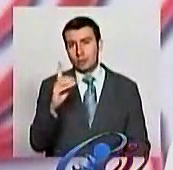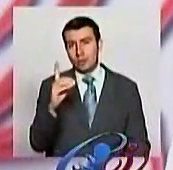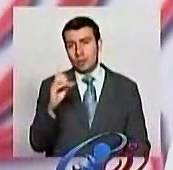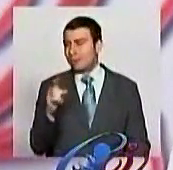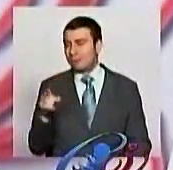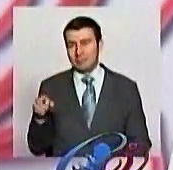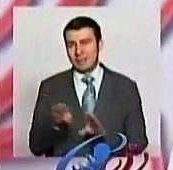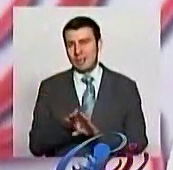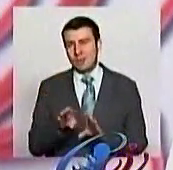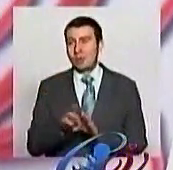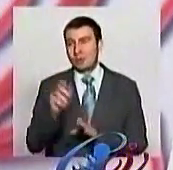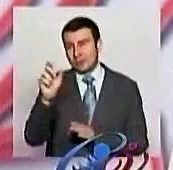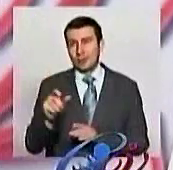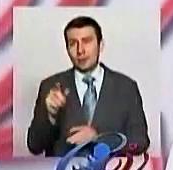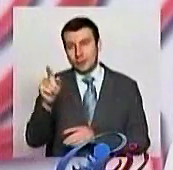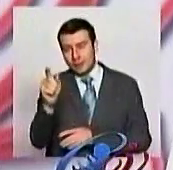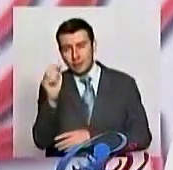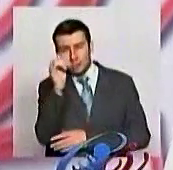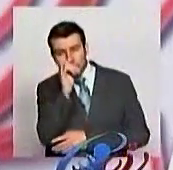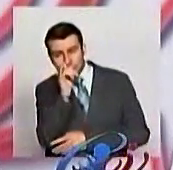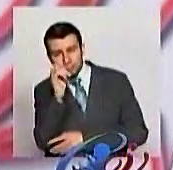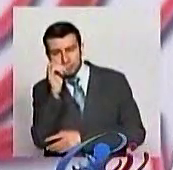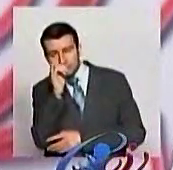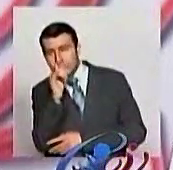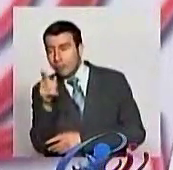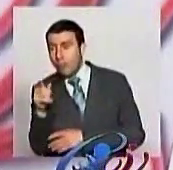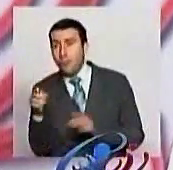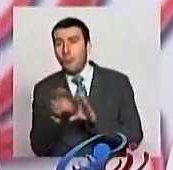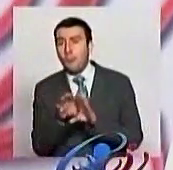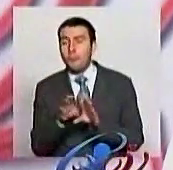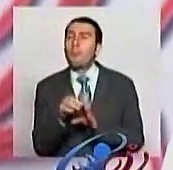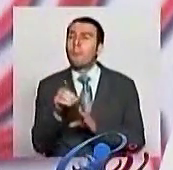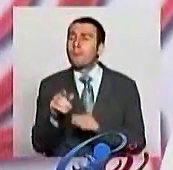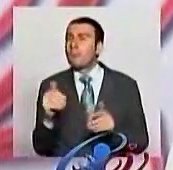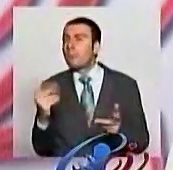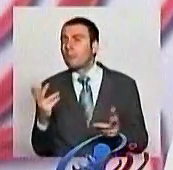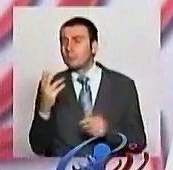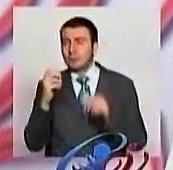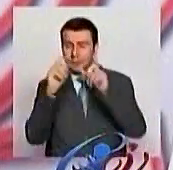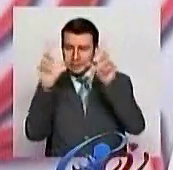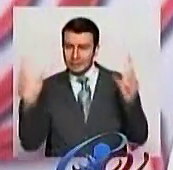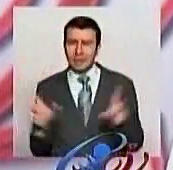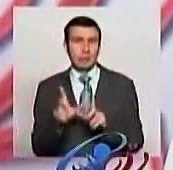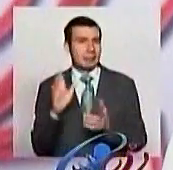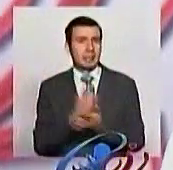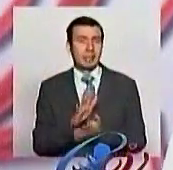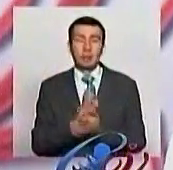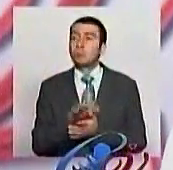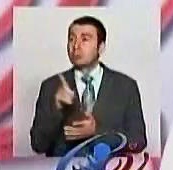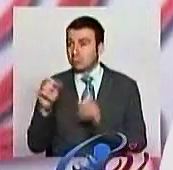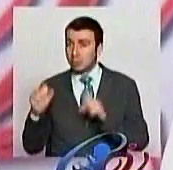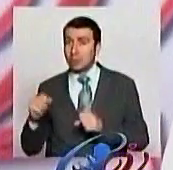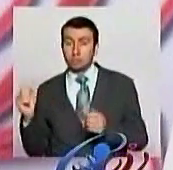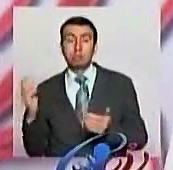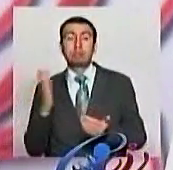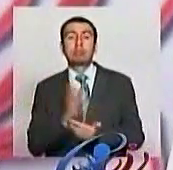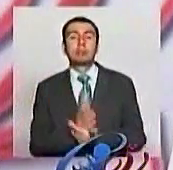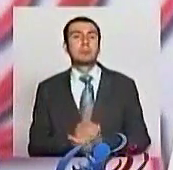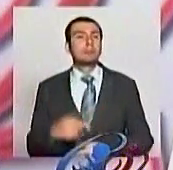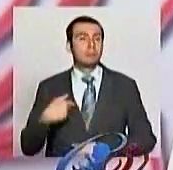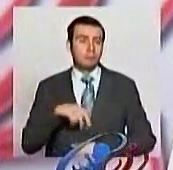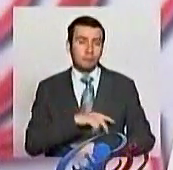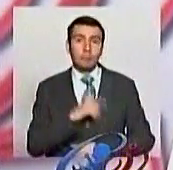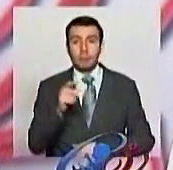nosotros mostrarles a ustedes cómo podemos hacer este examen y que no tengan miedo de hacérselo. Nosotros entendemos que